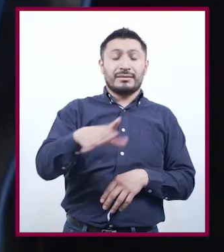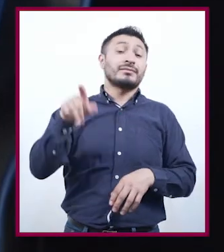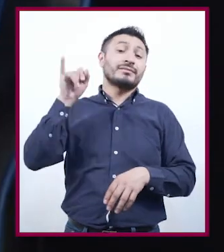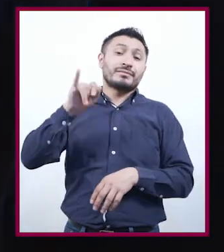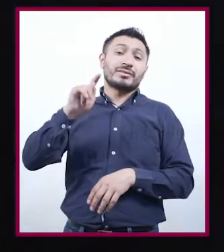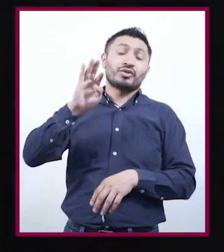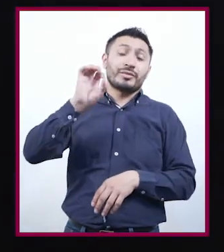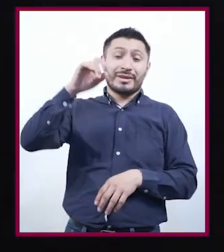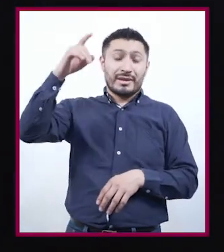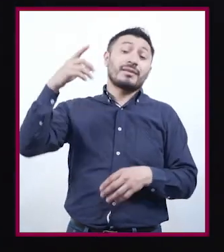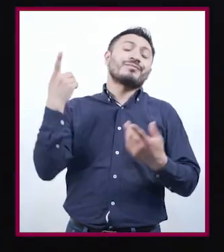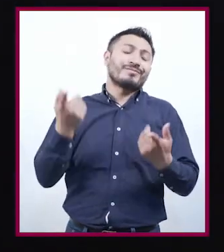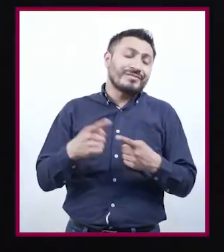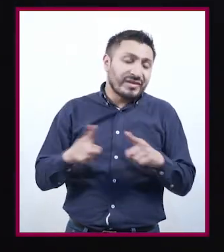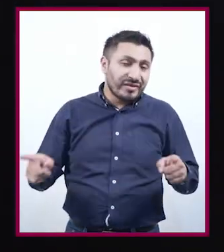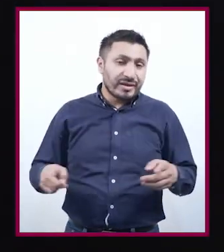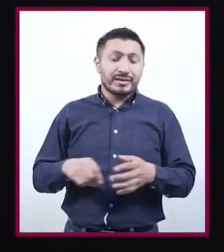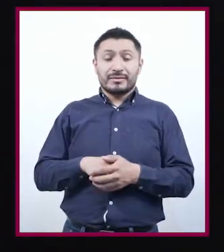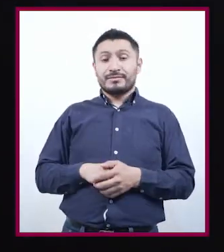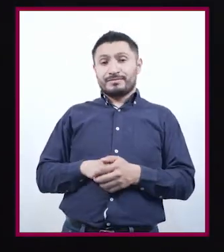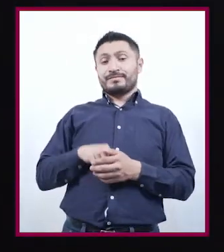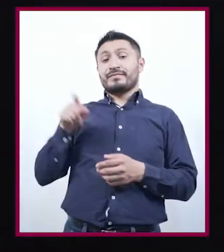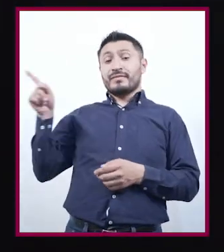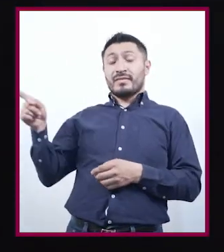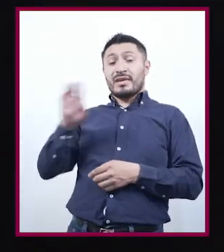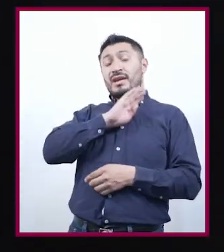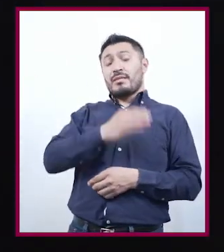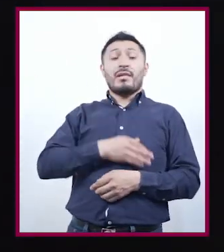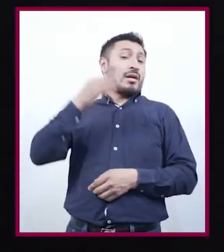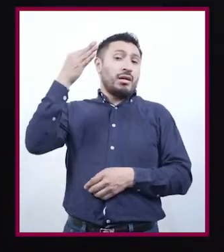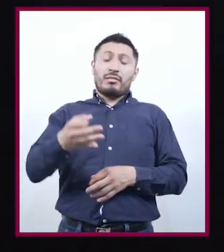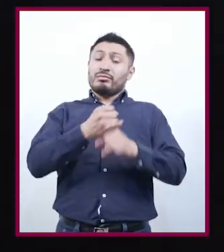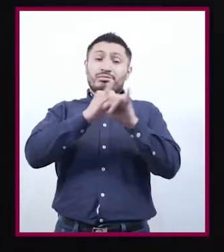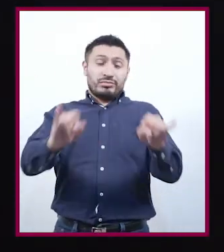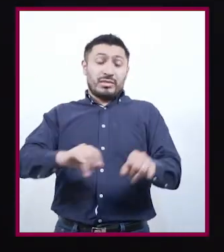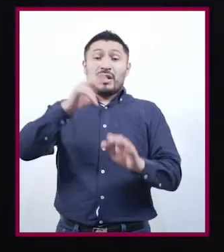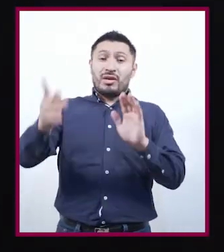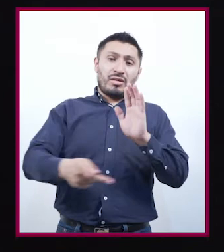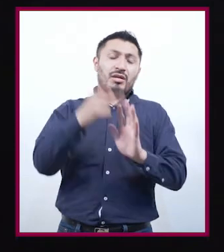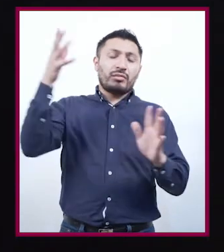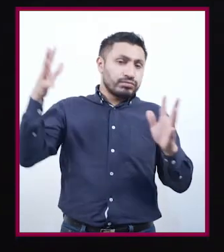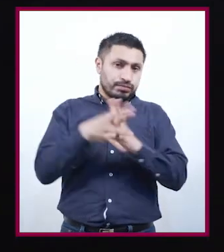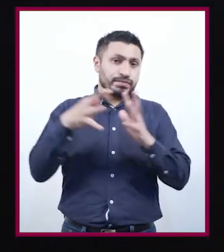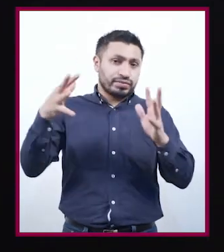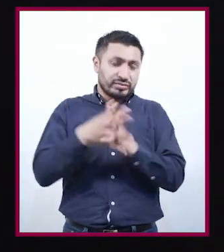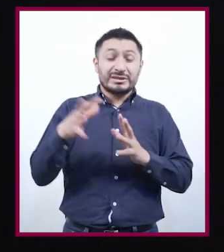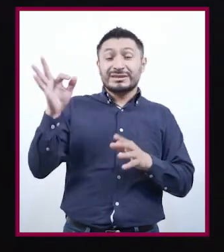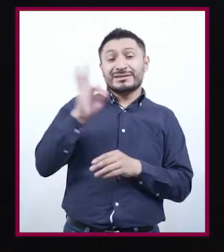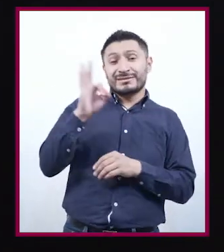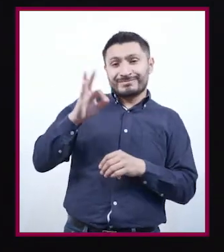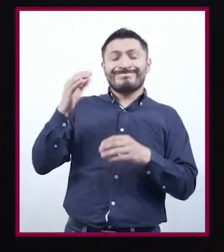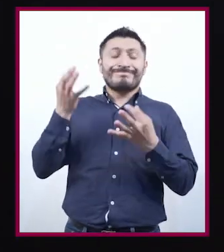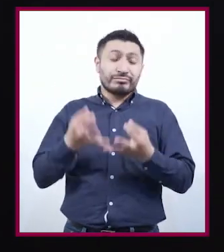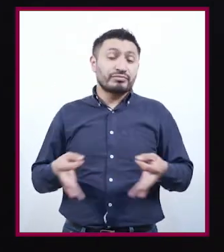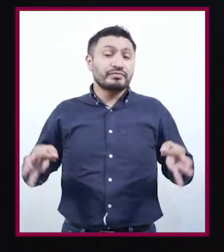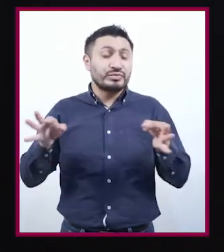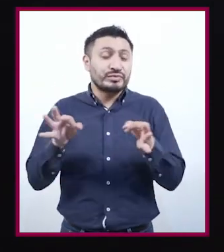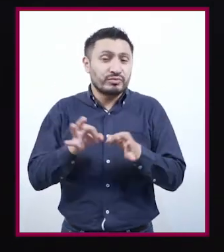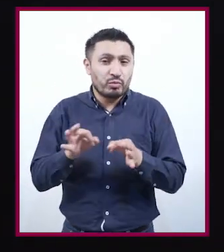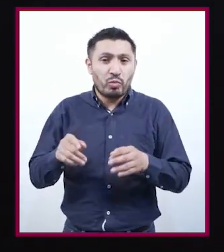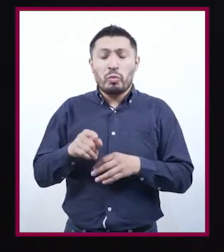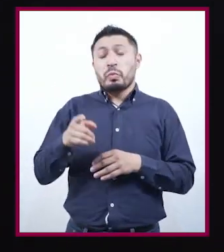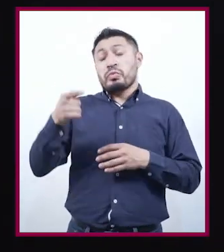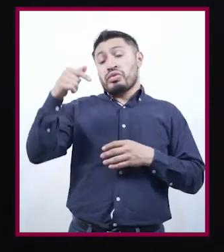Iturbide. La corona española no aceptó la independencia, por lo que fue necesario librar alguna batalla más. Y quizá lo